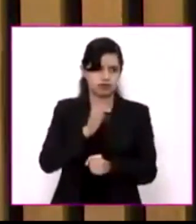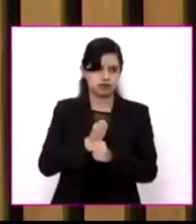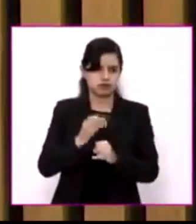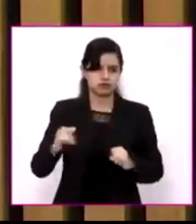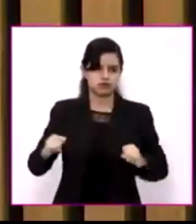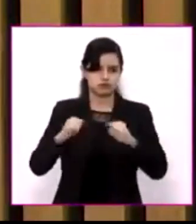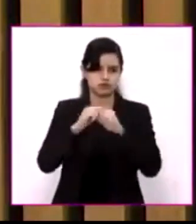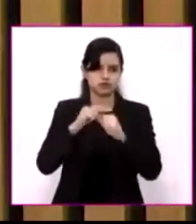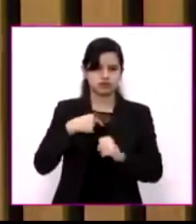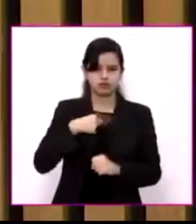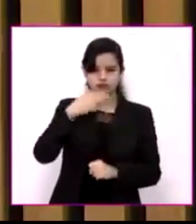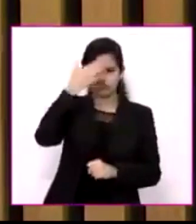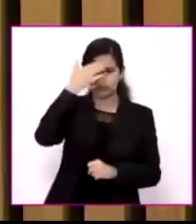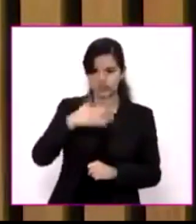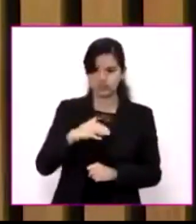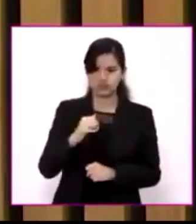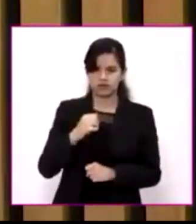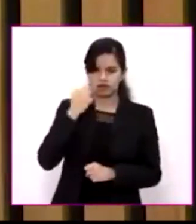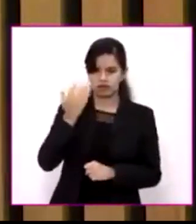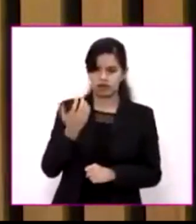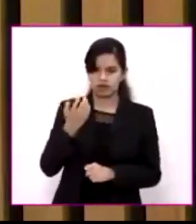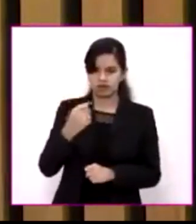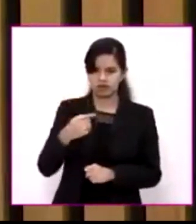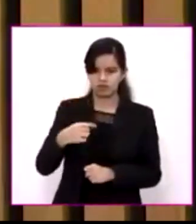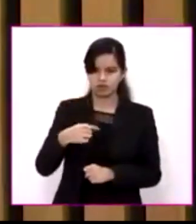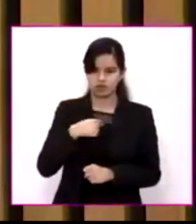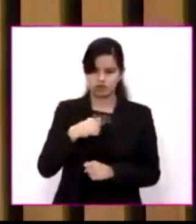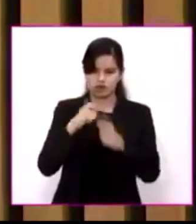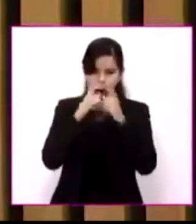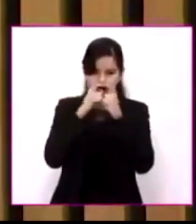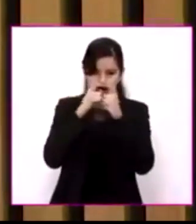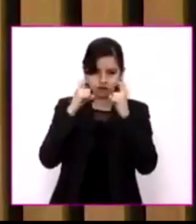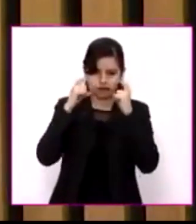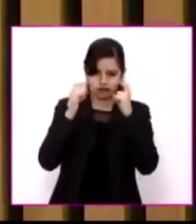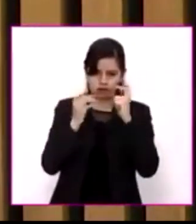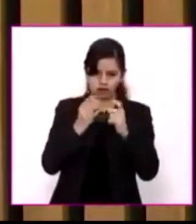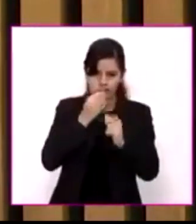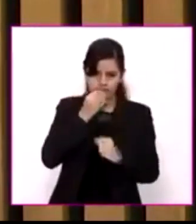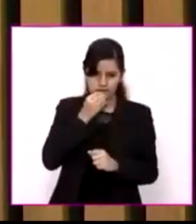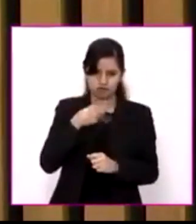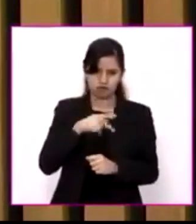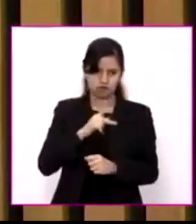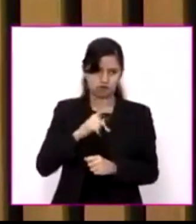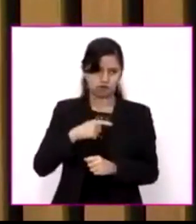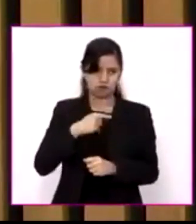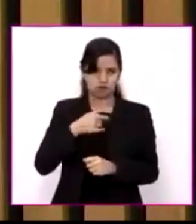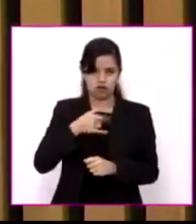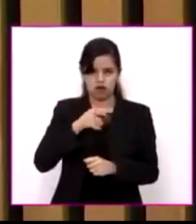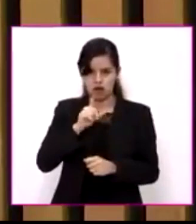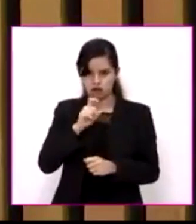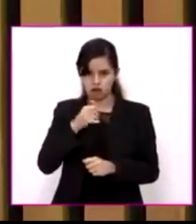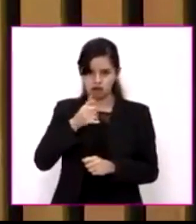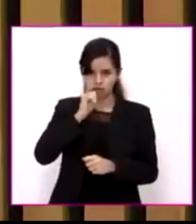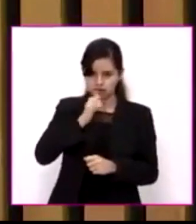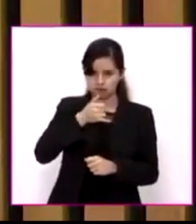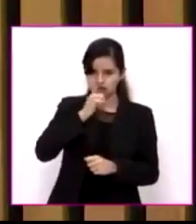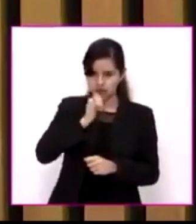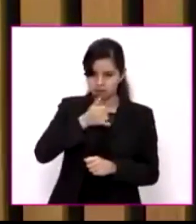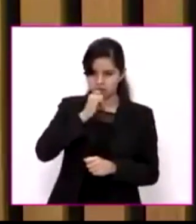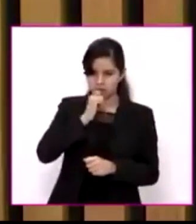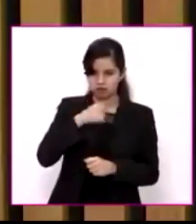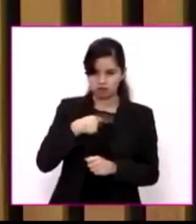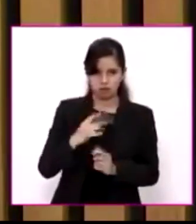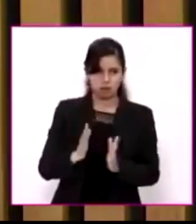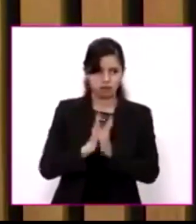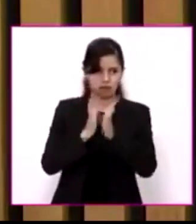ponerse el cubrebocas en su intervención, los consejeros abandonaron el salón de plenos, continuaron el encuentro desde sus